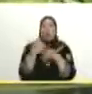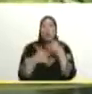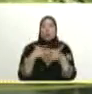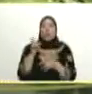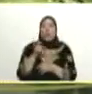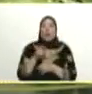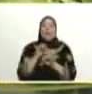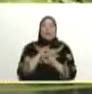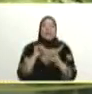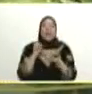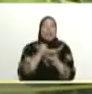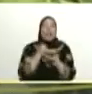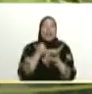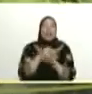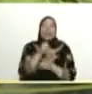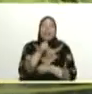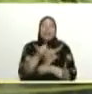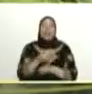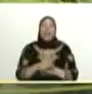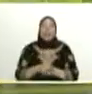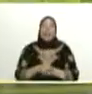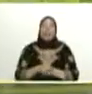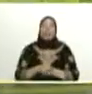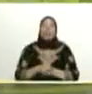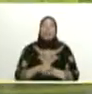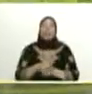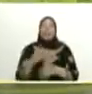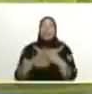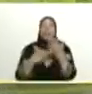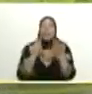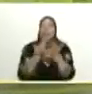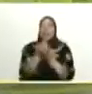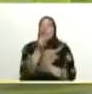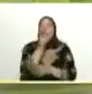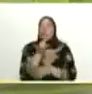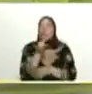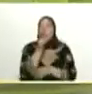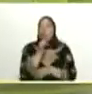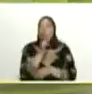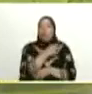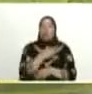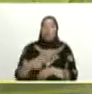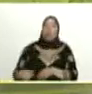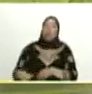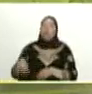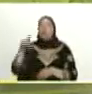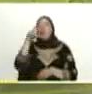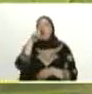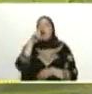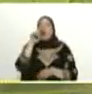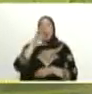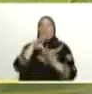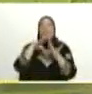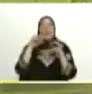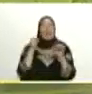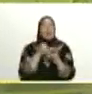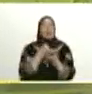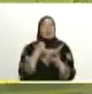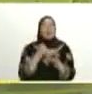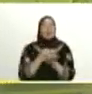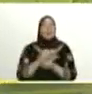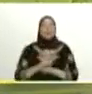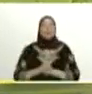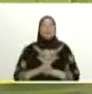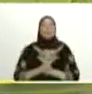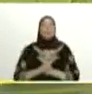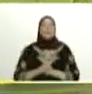necesiten para poder cocinar aquí en nuestra base de Misiones. Así es. Bueno, presidente, aquí están todas las instancias